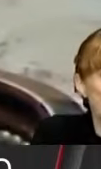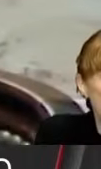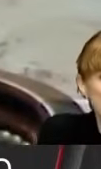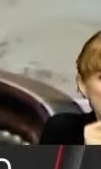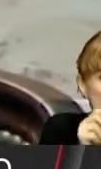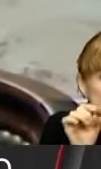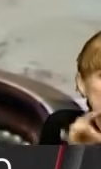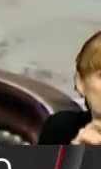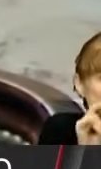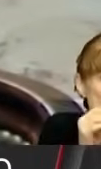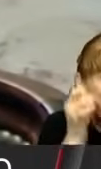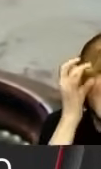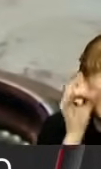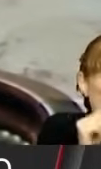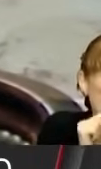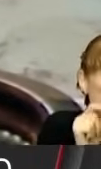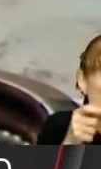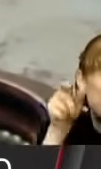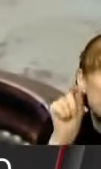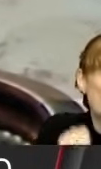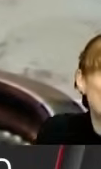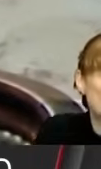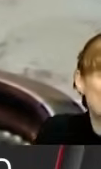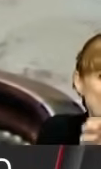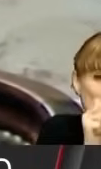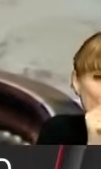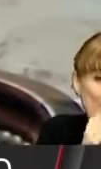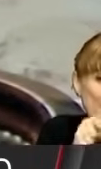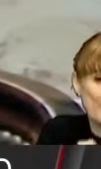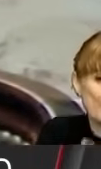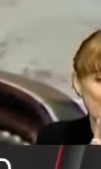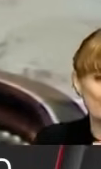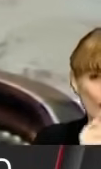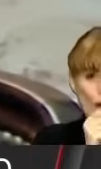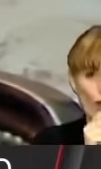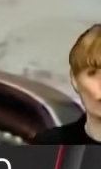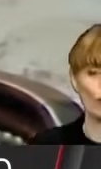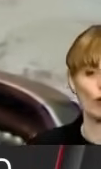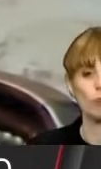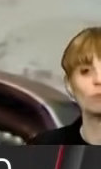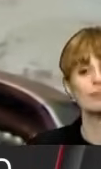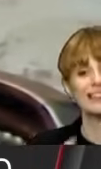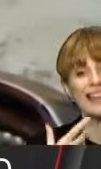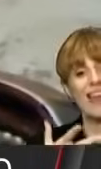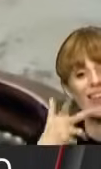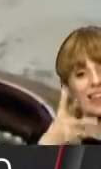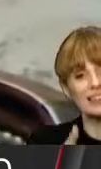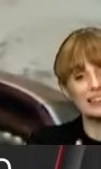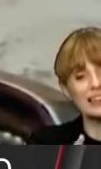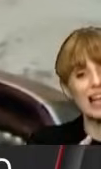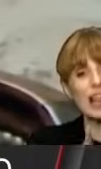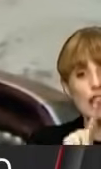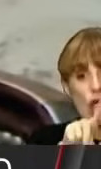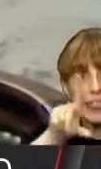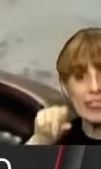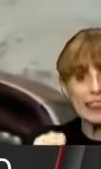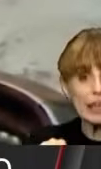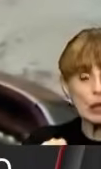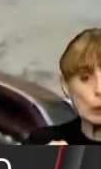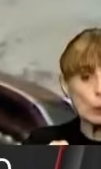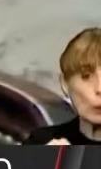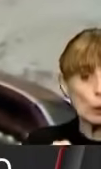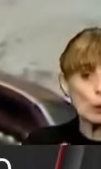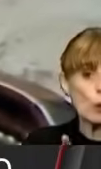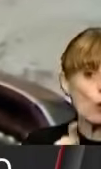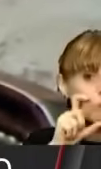Gracias. Estaba diciendo que especialmente este título es totalmente ilegal, no pasó por